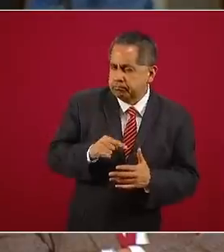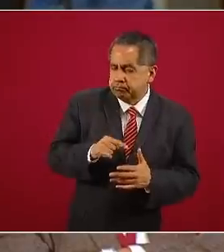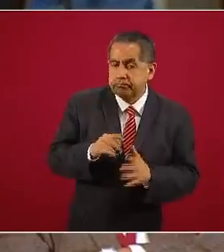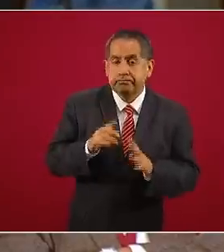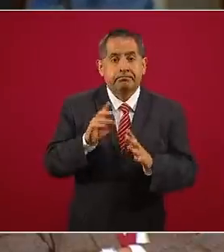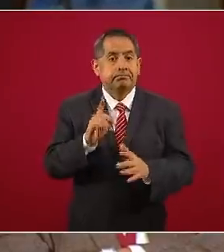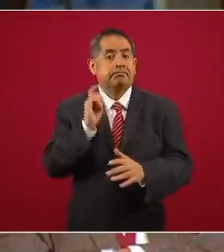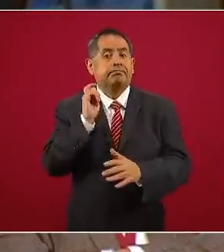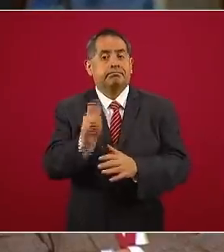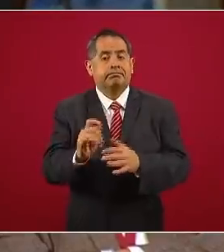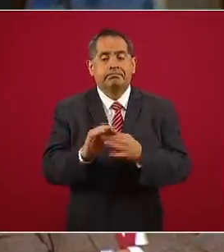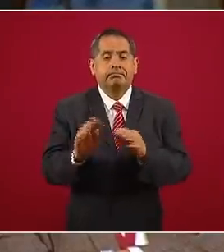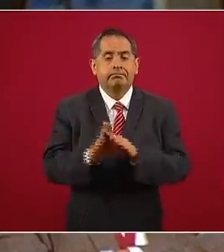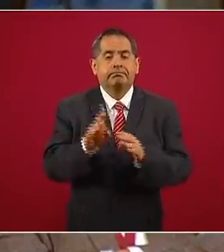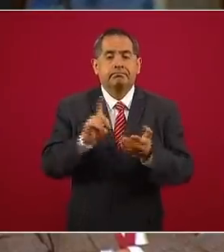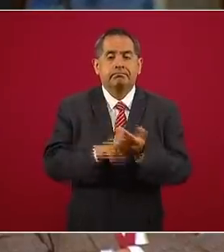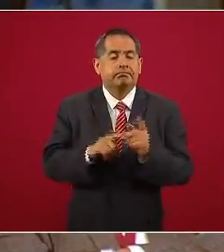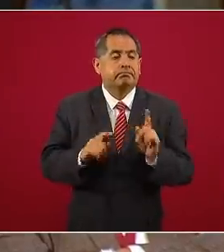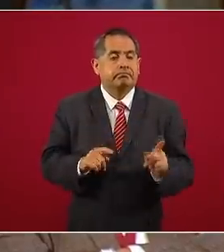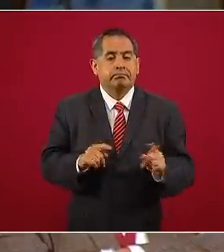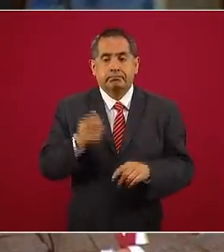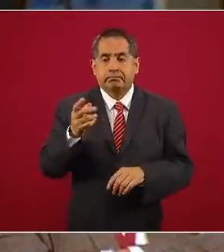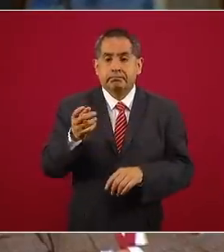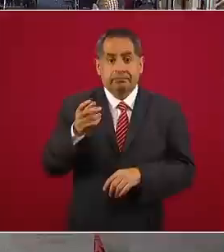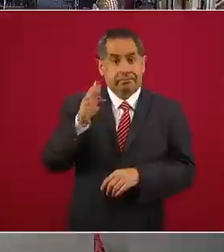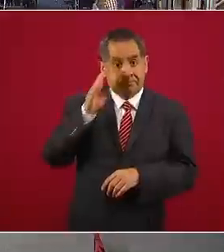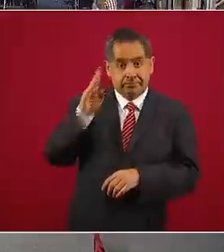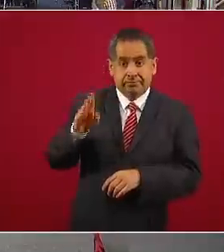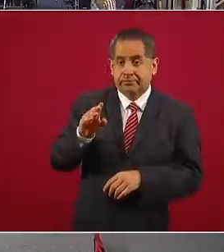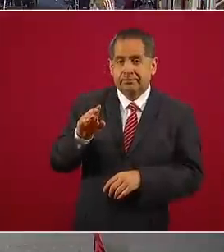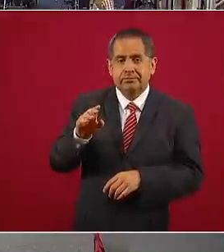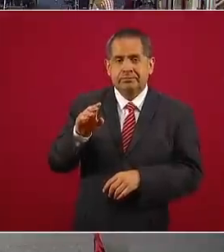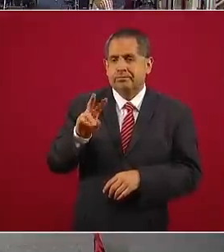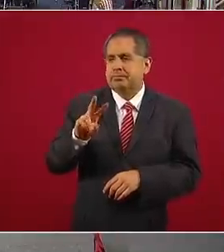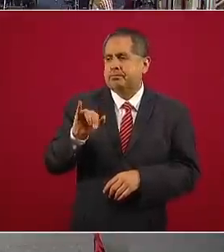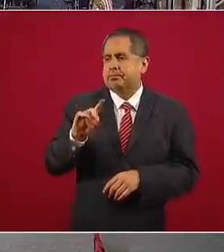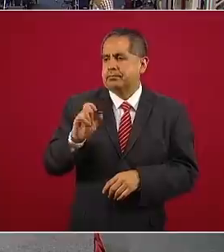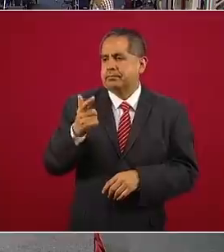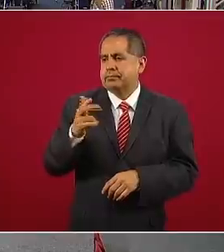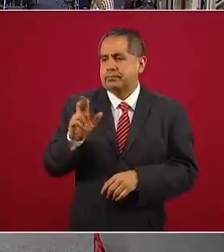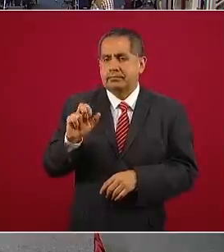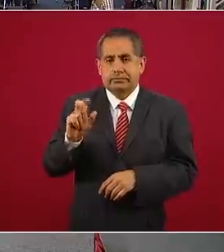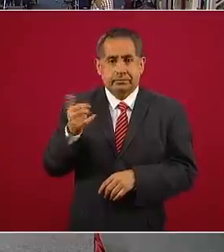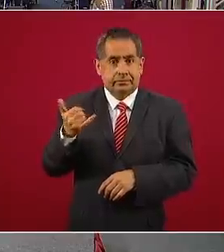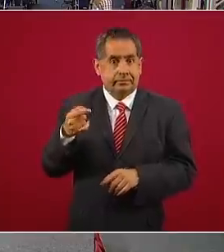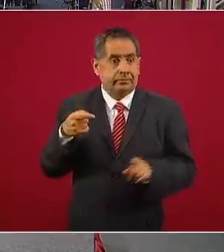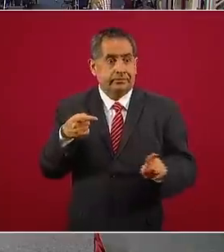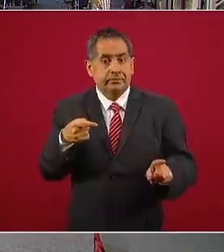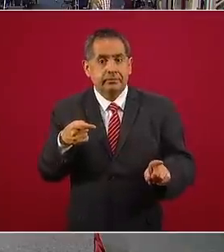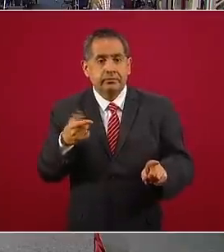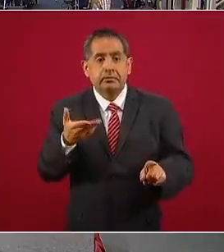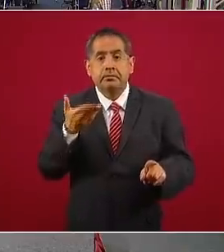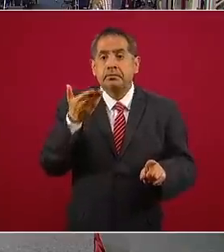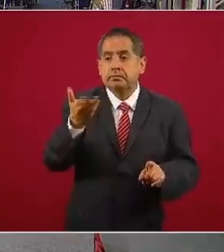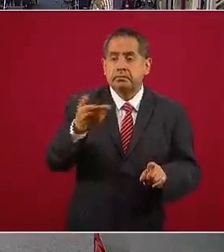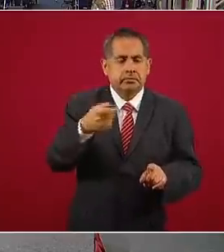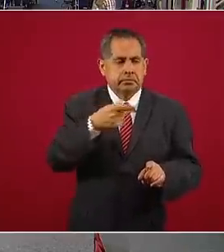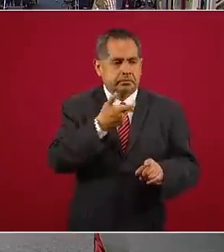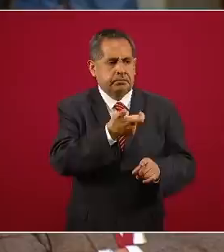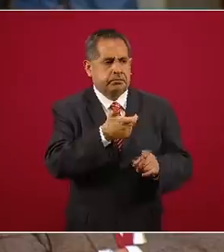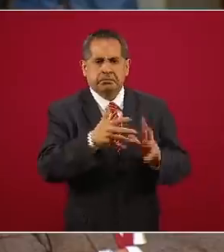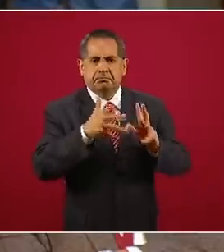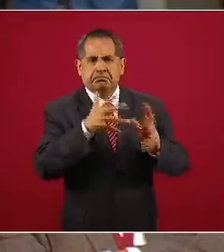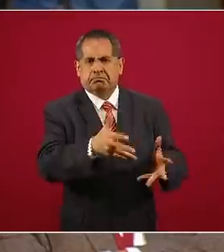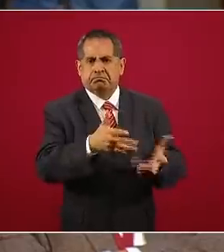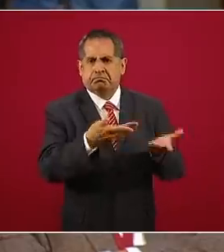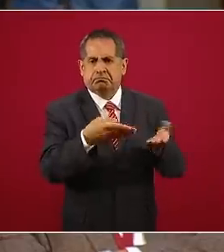simple y sencillamente el señor videgaray caso ex secretario de hacienda pidió se congelará ese